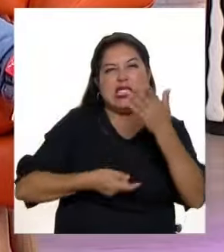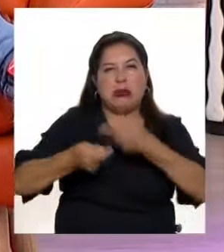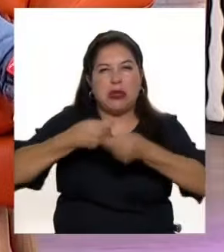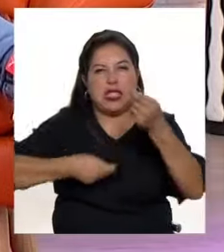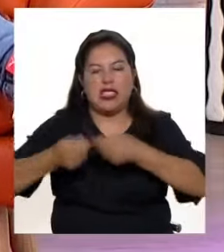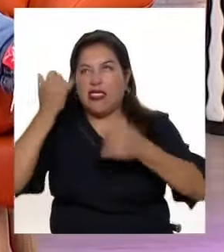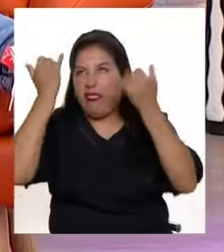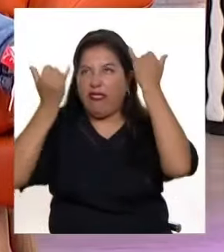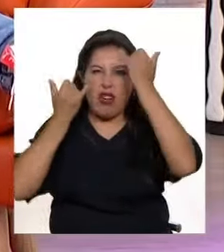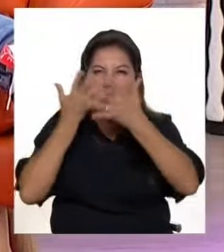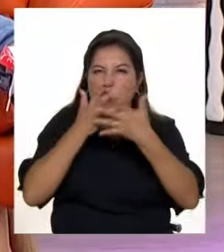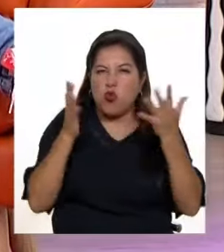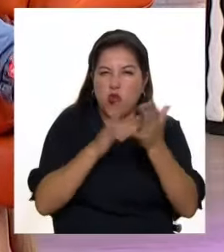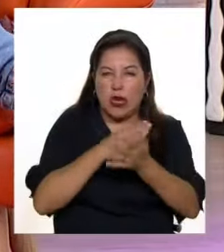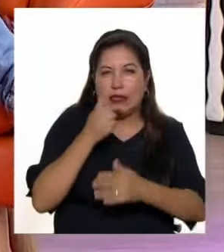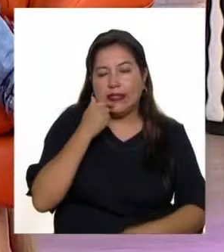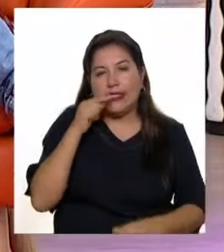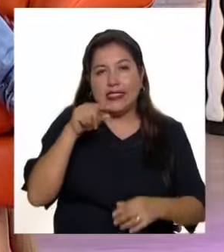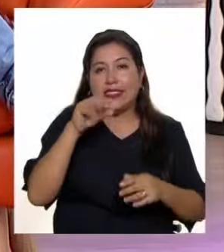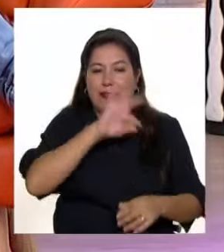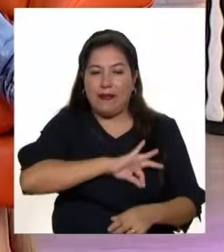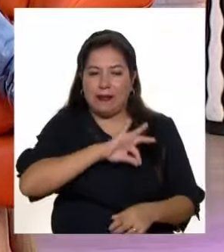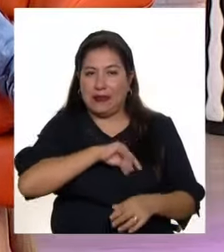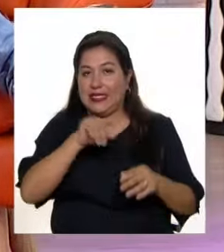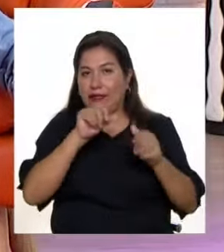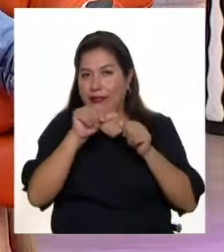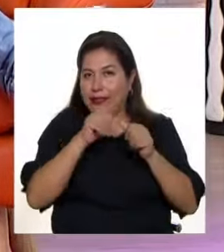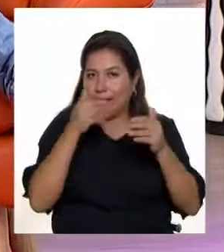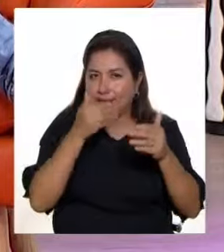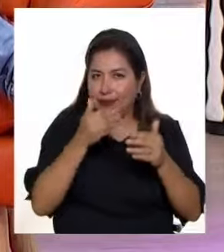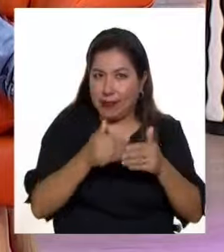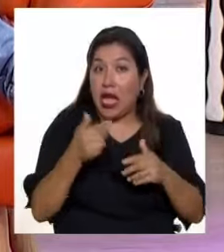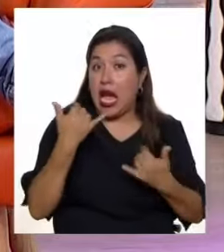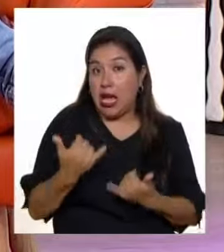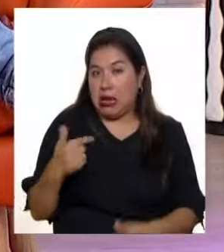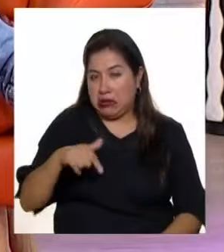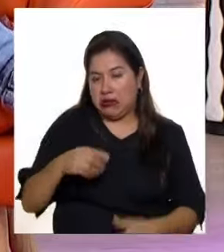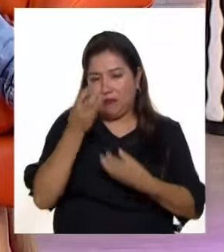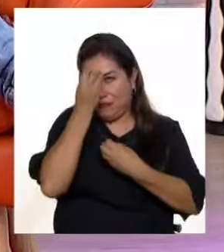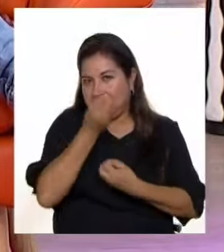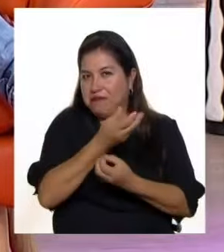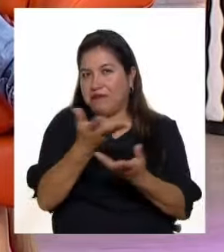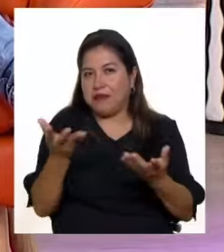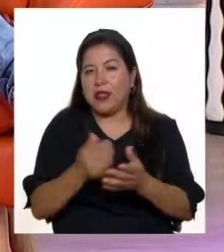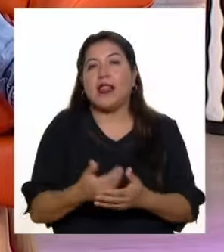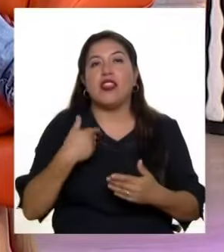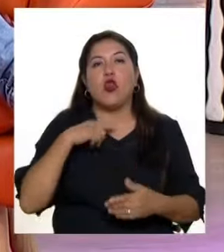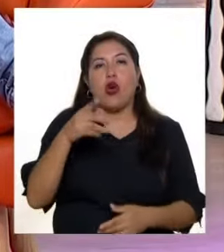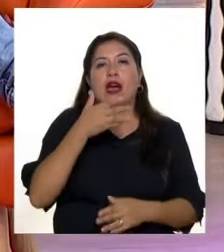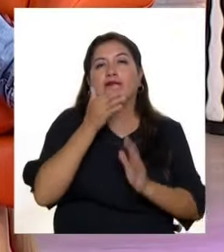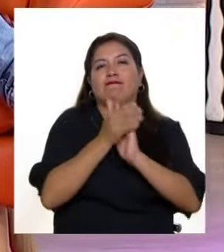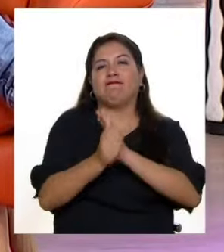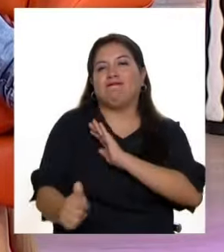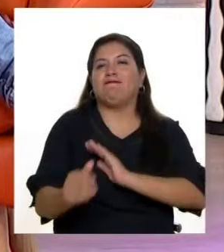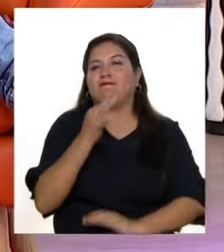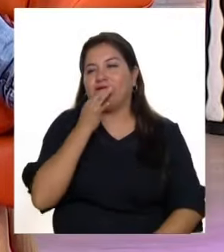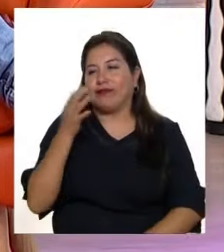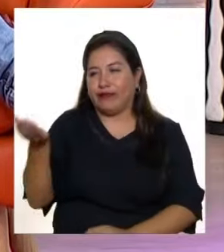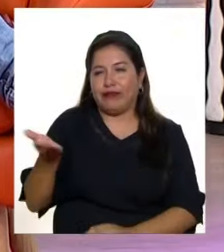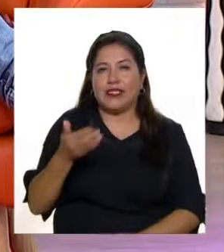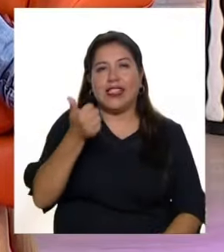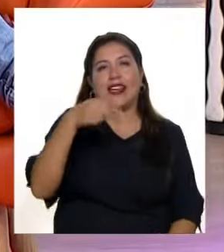para poder aprovechar esta fecha tan importante. Y acá se las vamos a dar, ¿eh? Porque tenemos acá al experto, Andrés